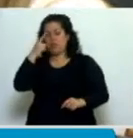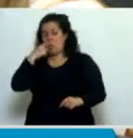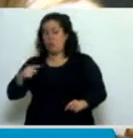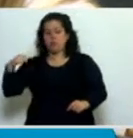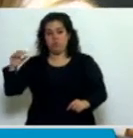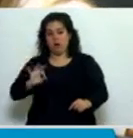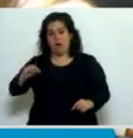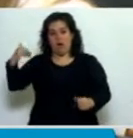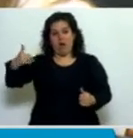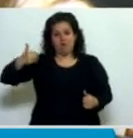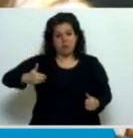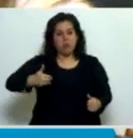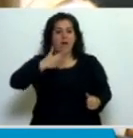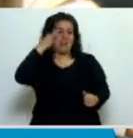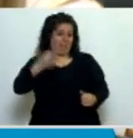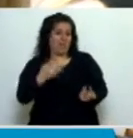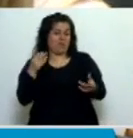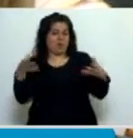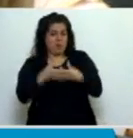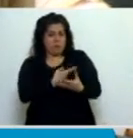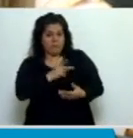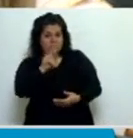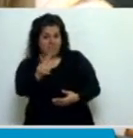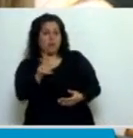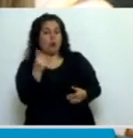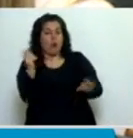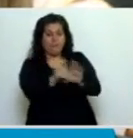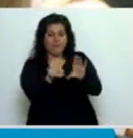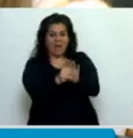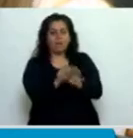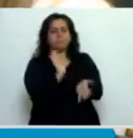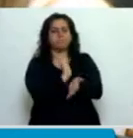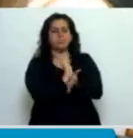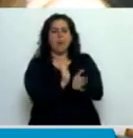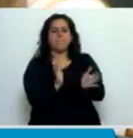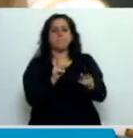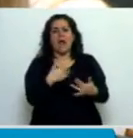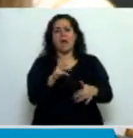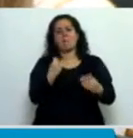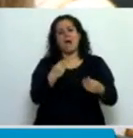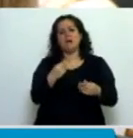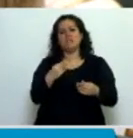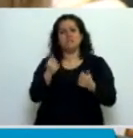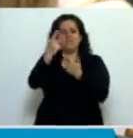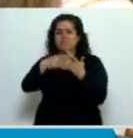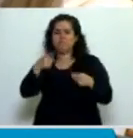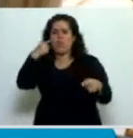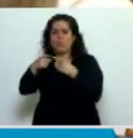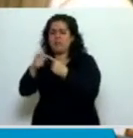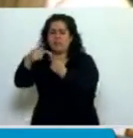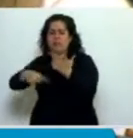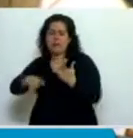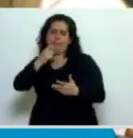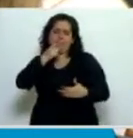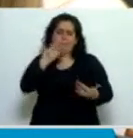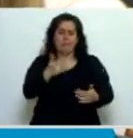lo cierto es que el oficialismo utilizó ese fondo como una caja para los más diversos fines,